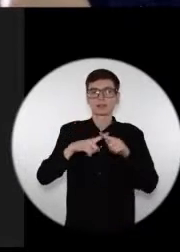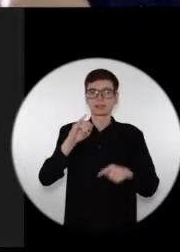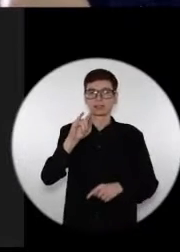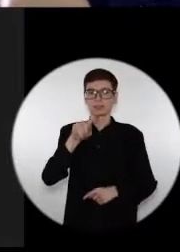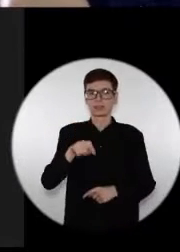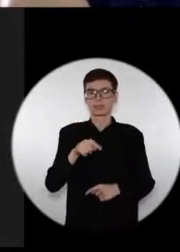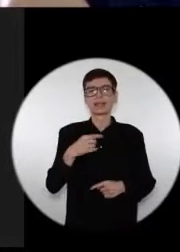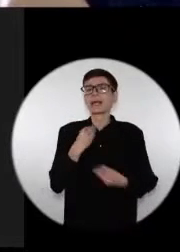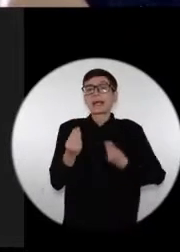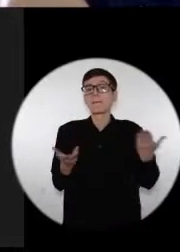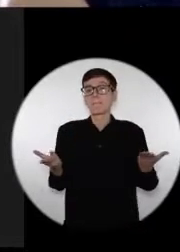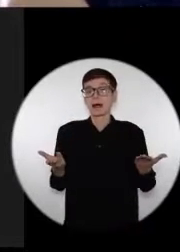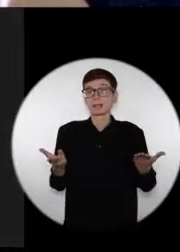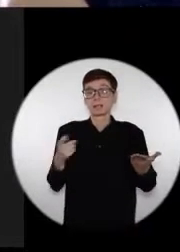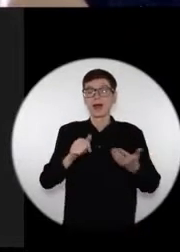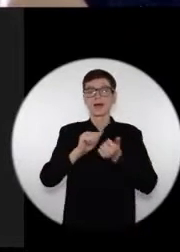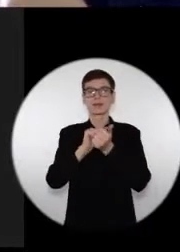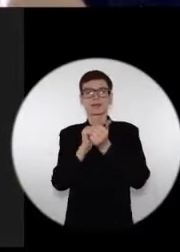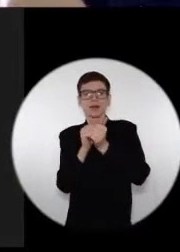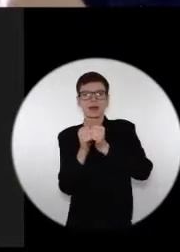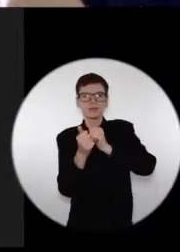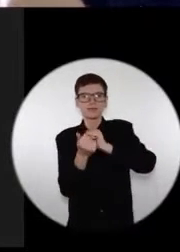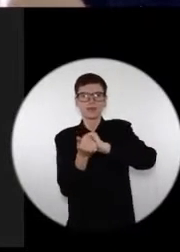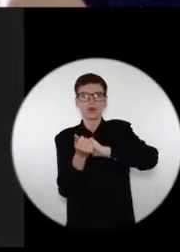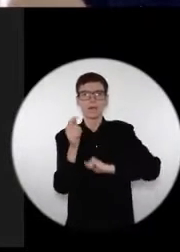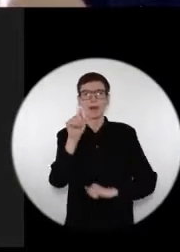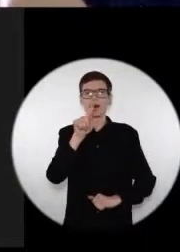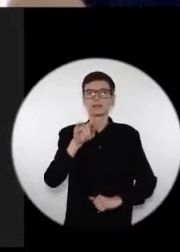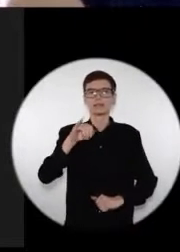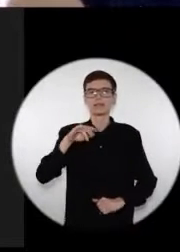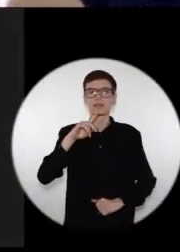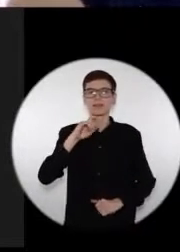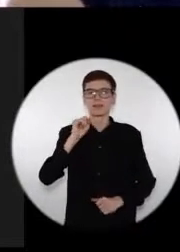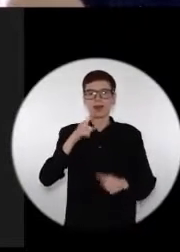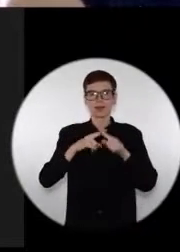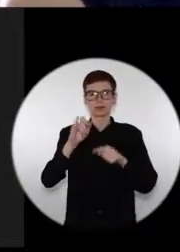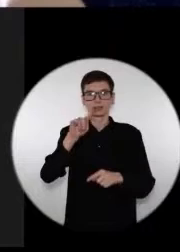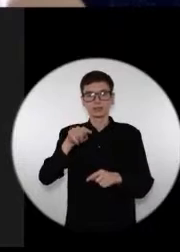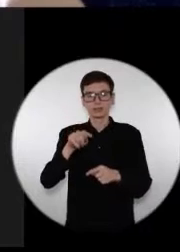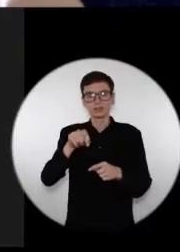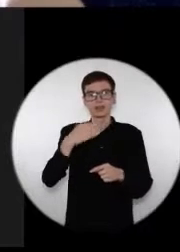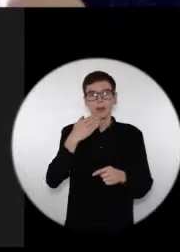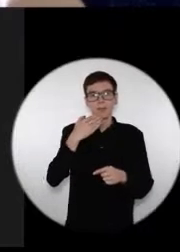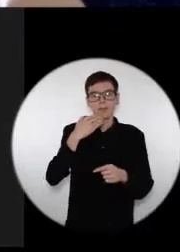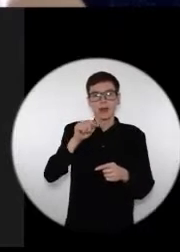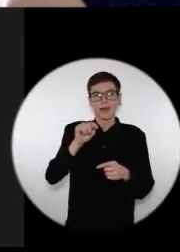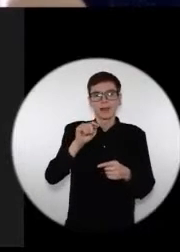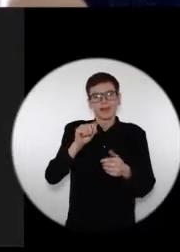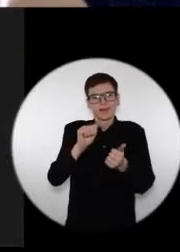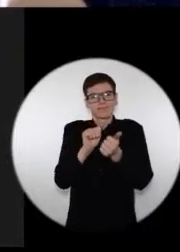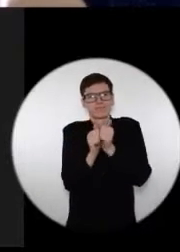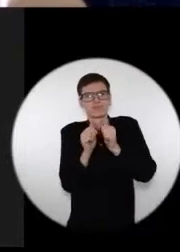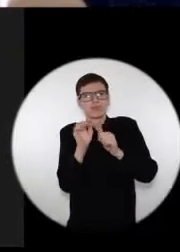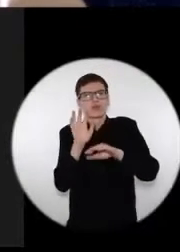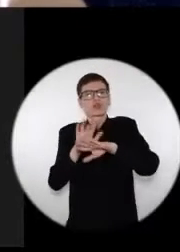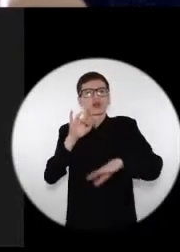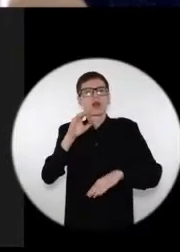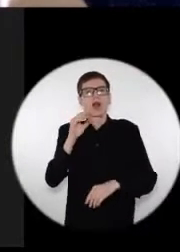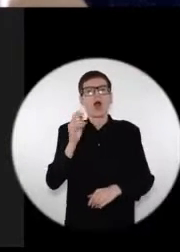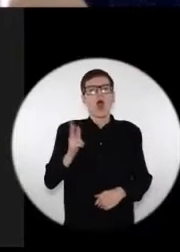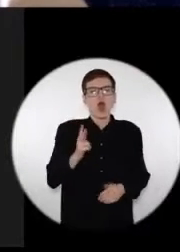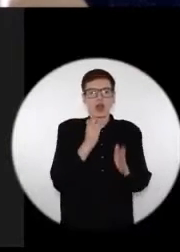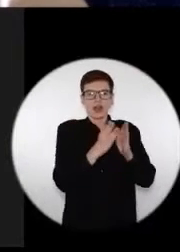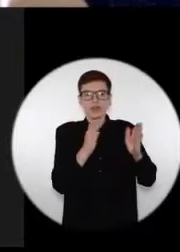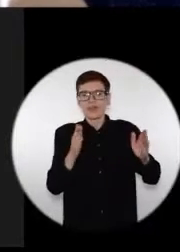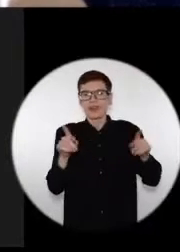distintas en su sintaxis qué es lo que pasa se transforma la sintaxis se tiene que